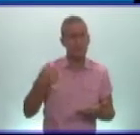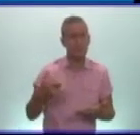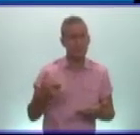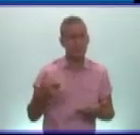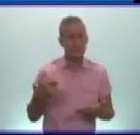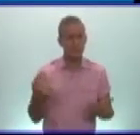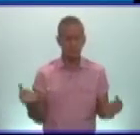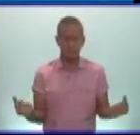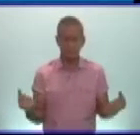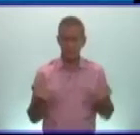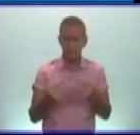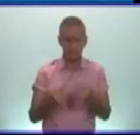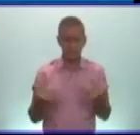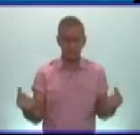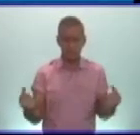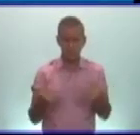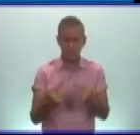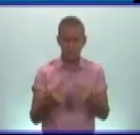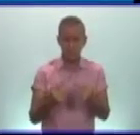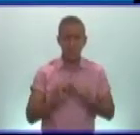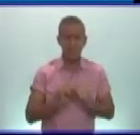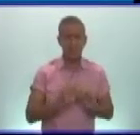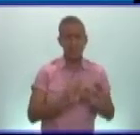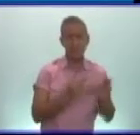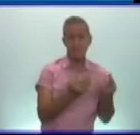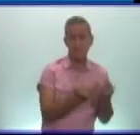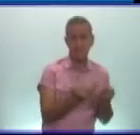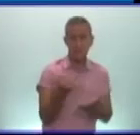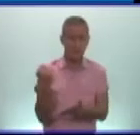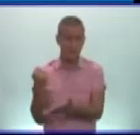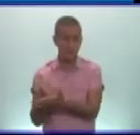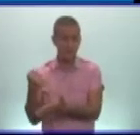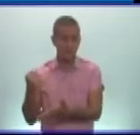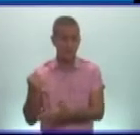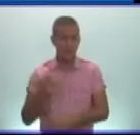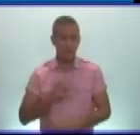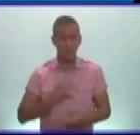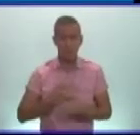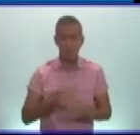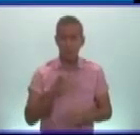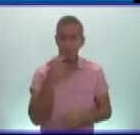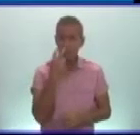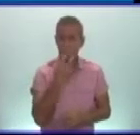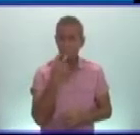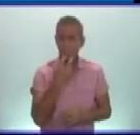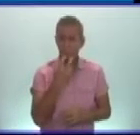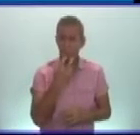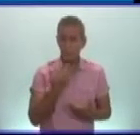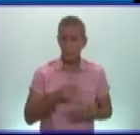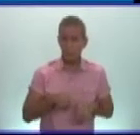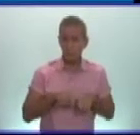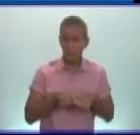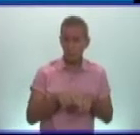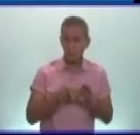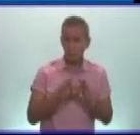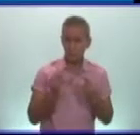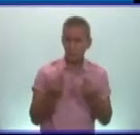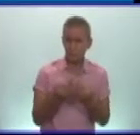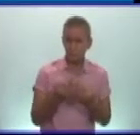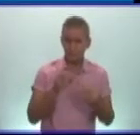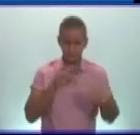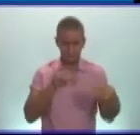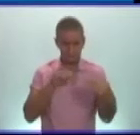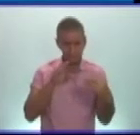cartas familiares u oficiales. En forma oral, en casa, compartiendo en familia, vamos a debatir la